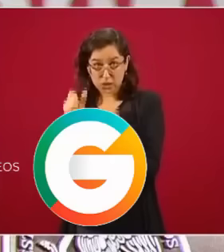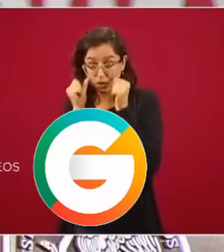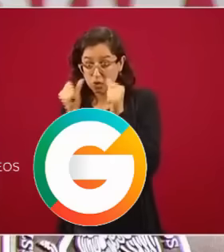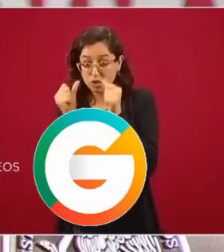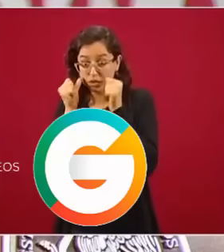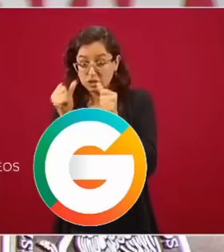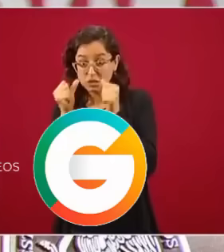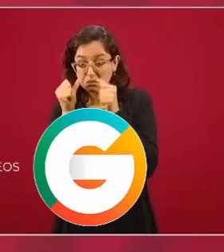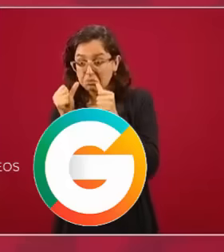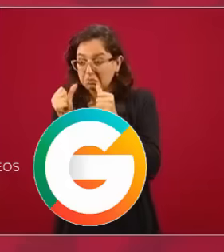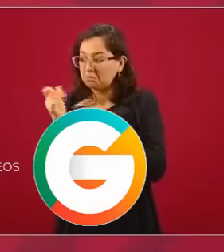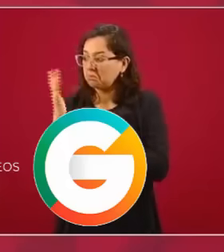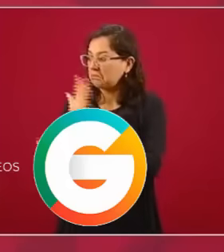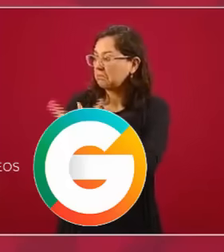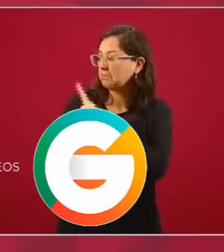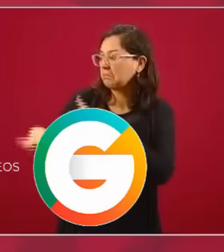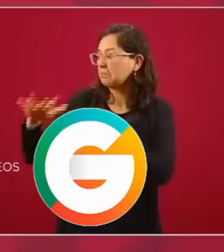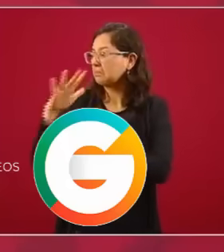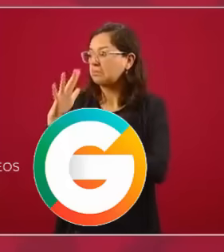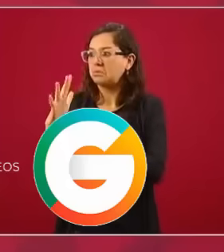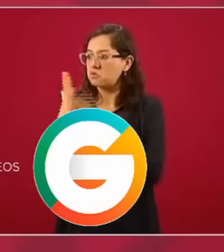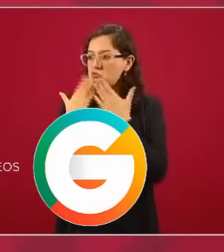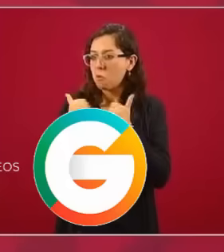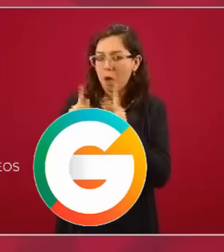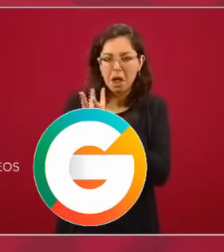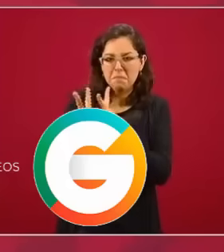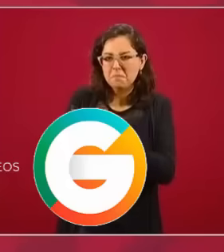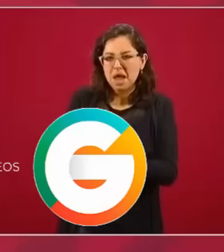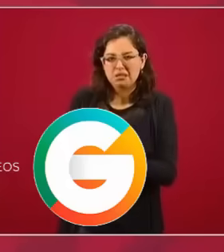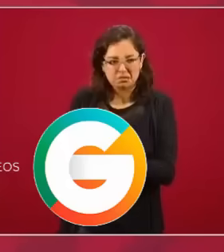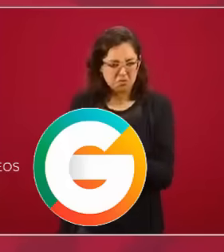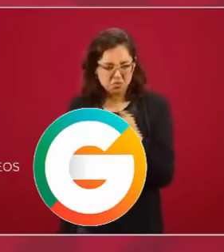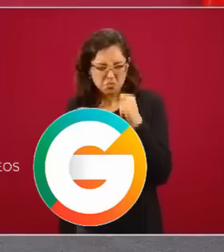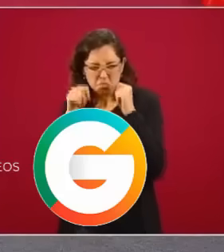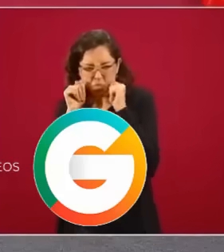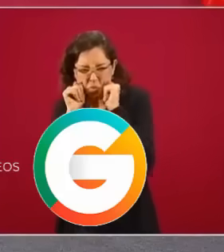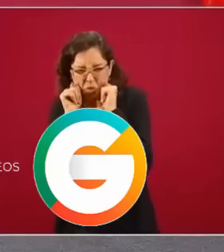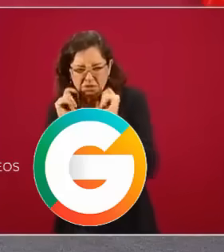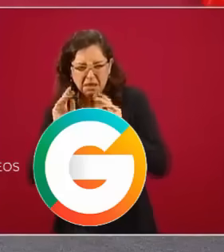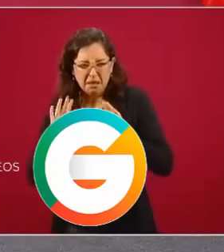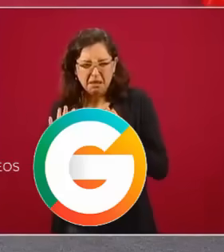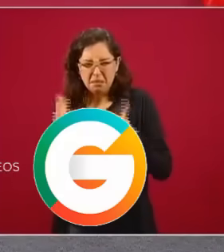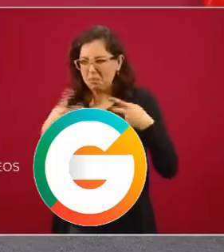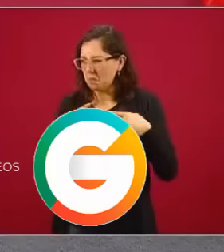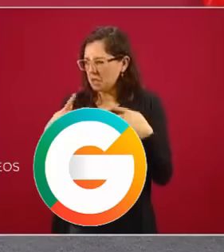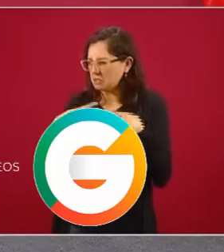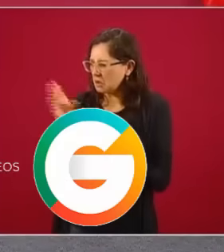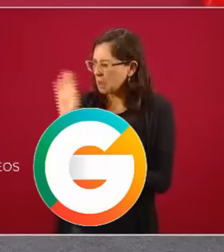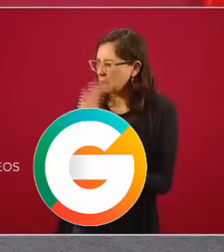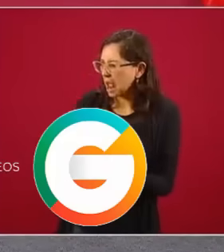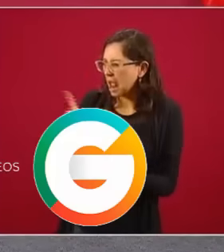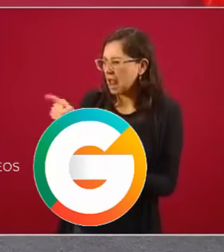¿Qué? ¿La paz no debe de medirse? ¿El bienestar de la gente?